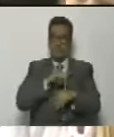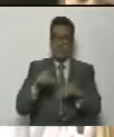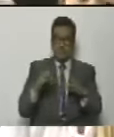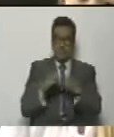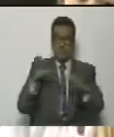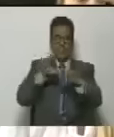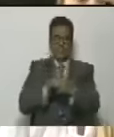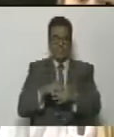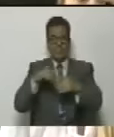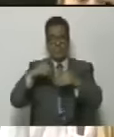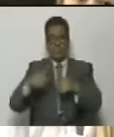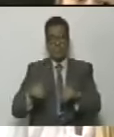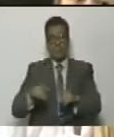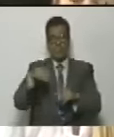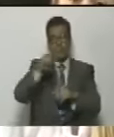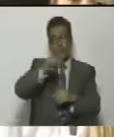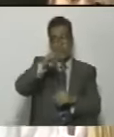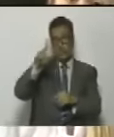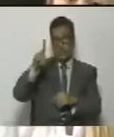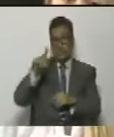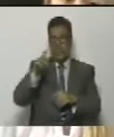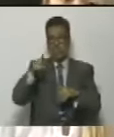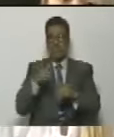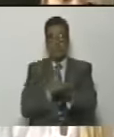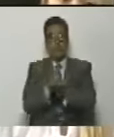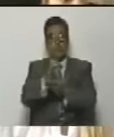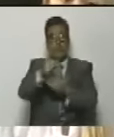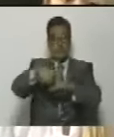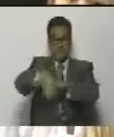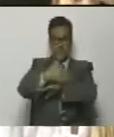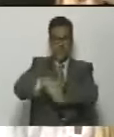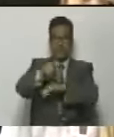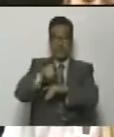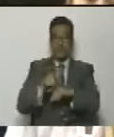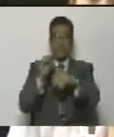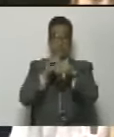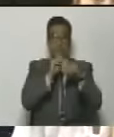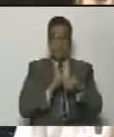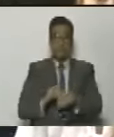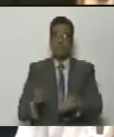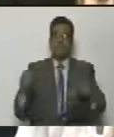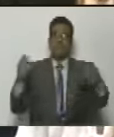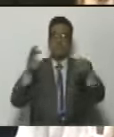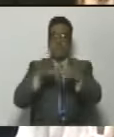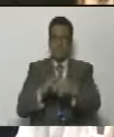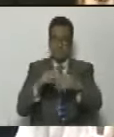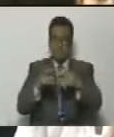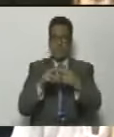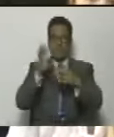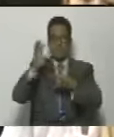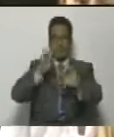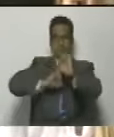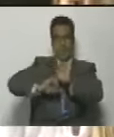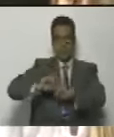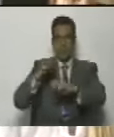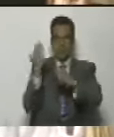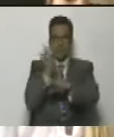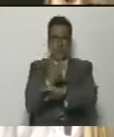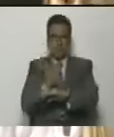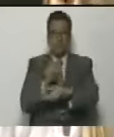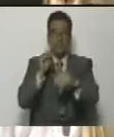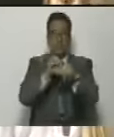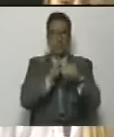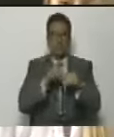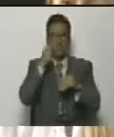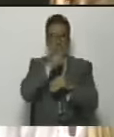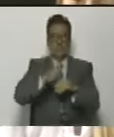la Alianza Democrática, Acción Democrática, vamos a seguir en la calle llamando a la reconciliación del país, rechazando las sanciones y